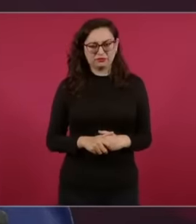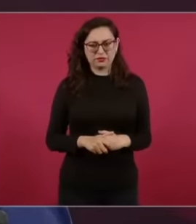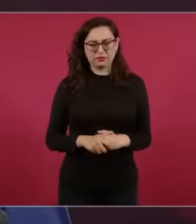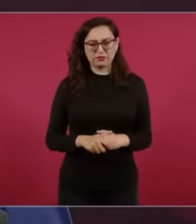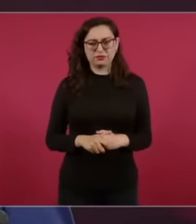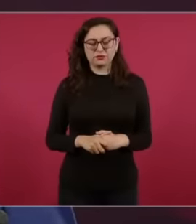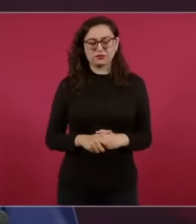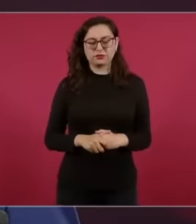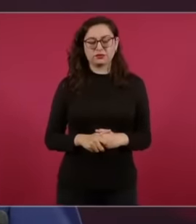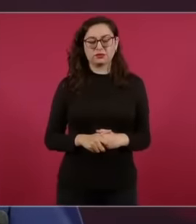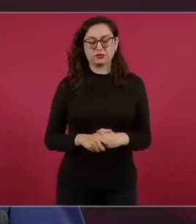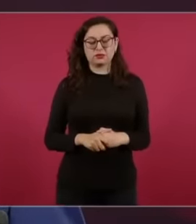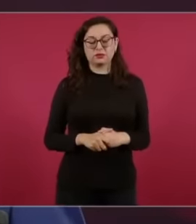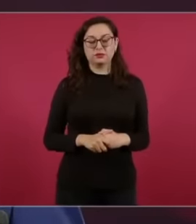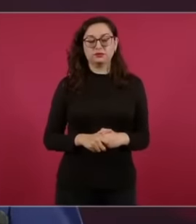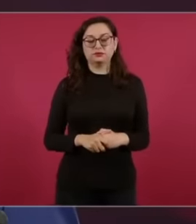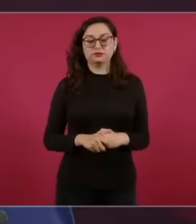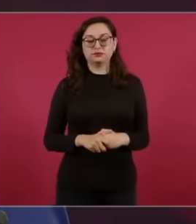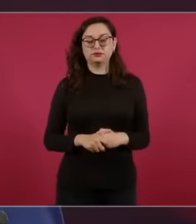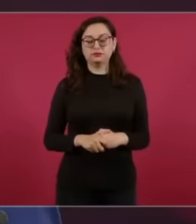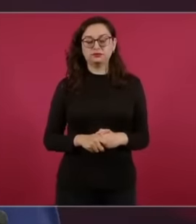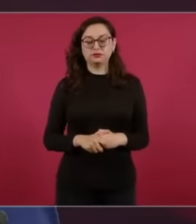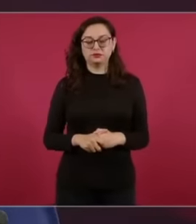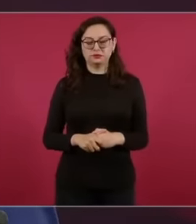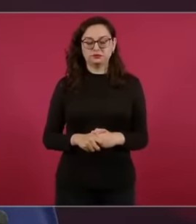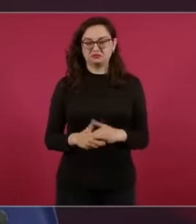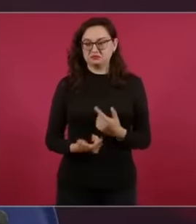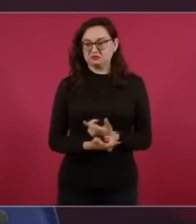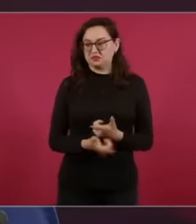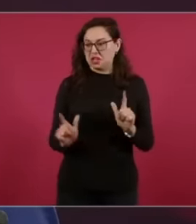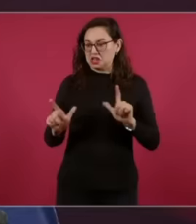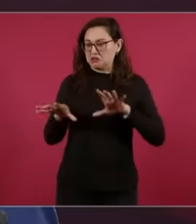e hicieran lo que les daba la gana.